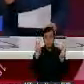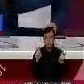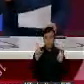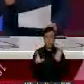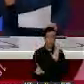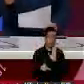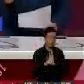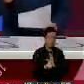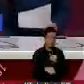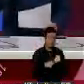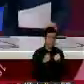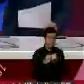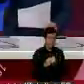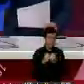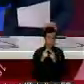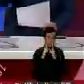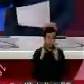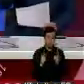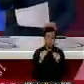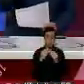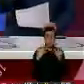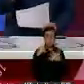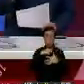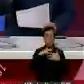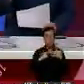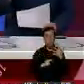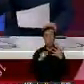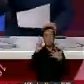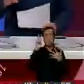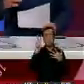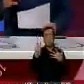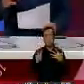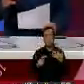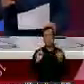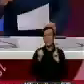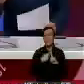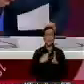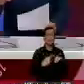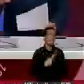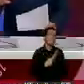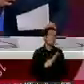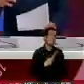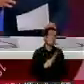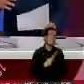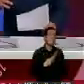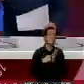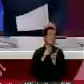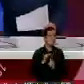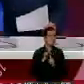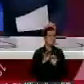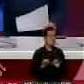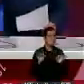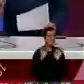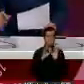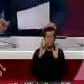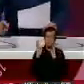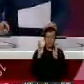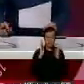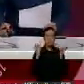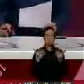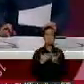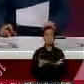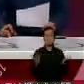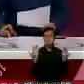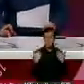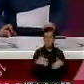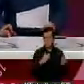propuesta de ley de apoyo humanitario? ¿Qué aspectos hay que tener en cuenta para este primer debate y que deben prevalecer en el segundo debate para una